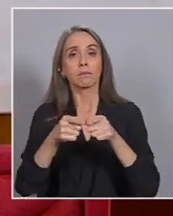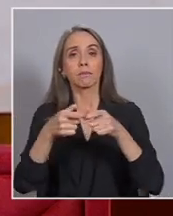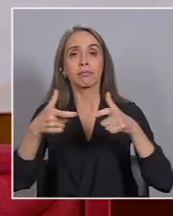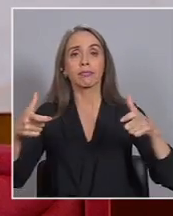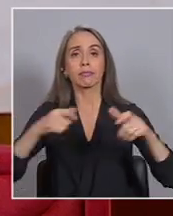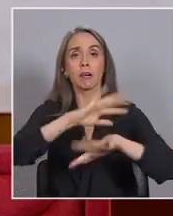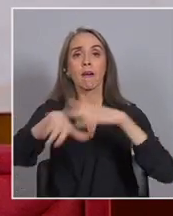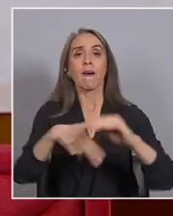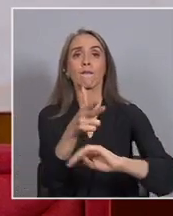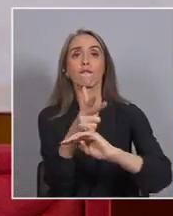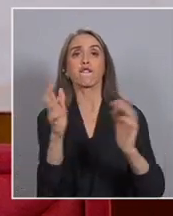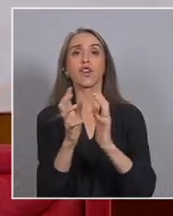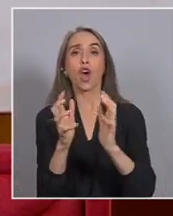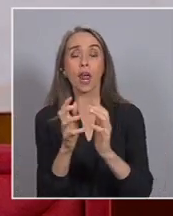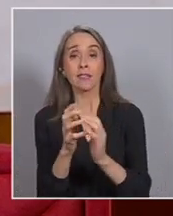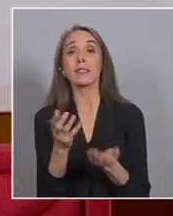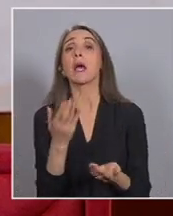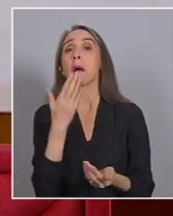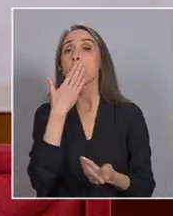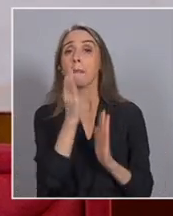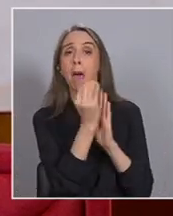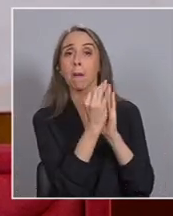la violencia y mejorar